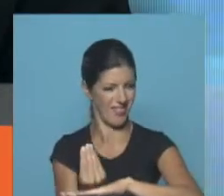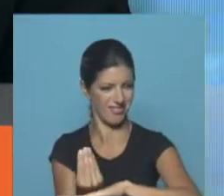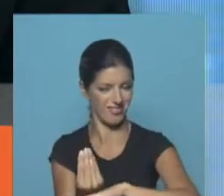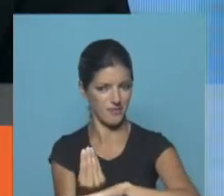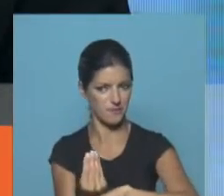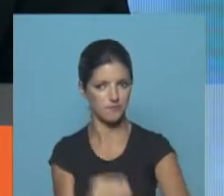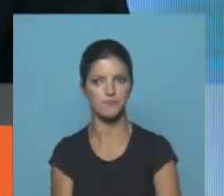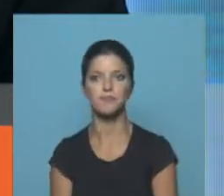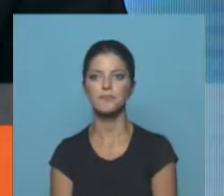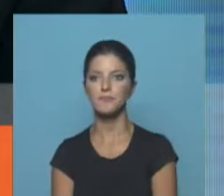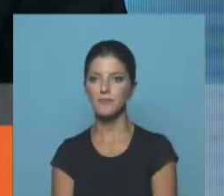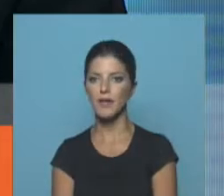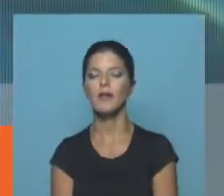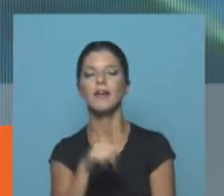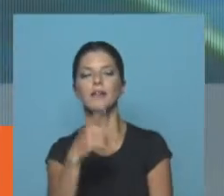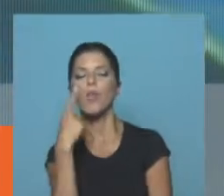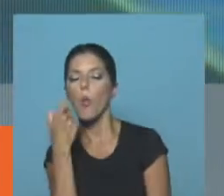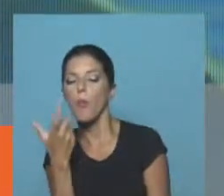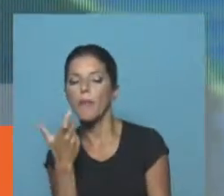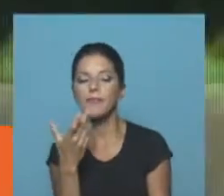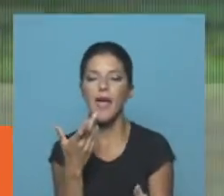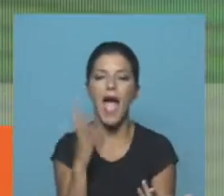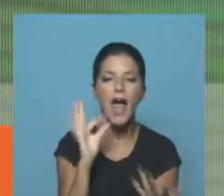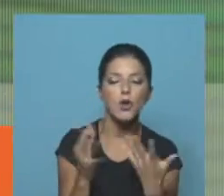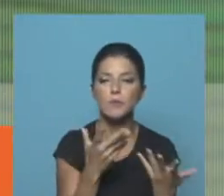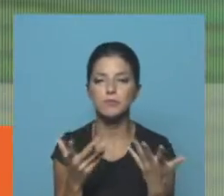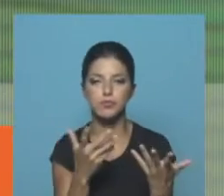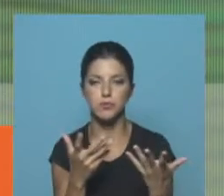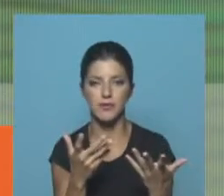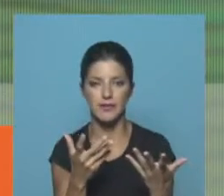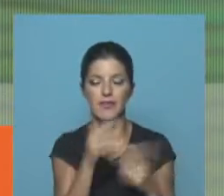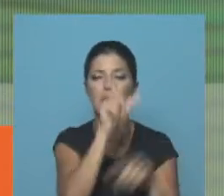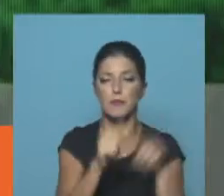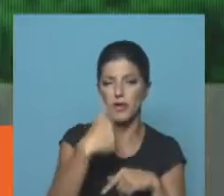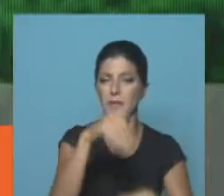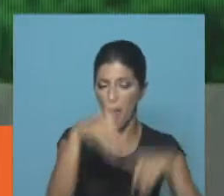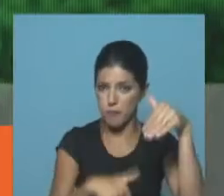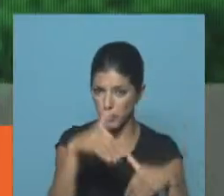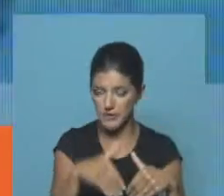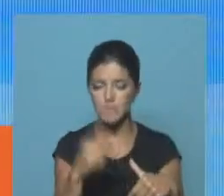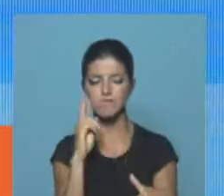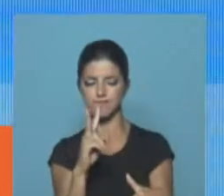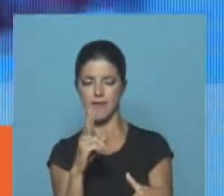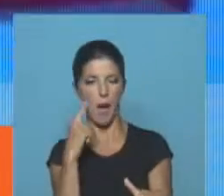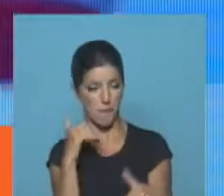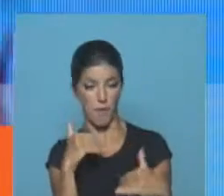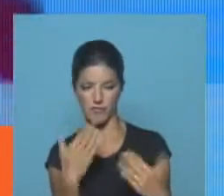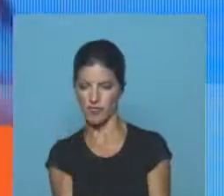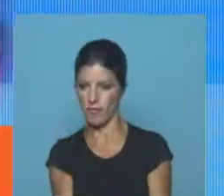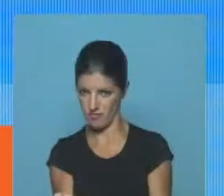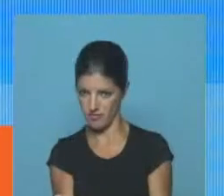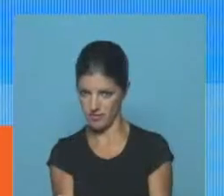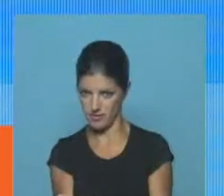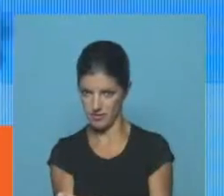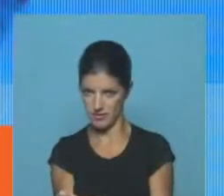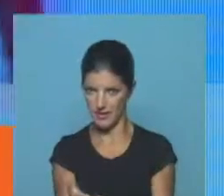descubrir, de ver un nervio ahí en una parte dura del electorado de Estados Unidos y ese nervio lo sensibilizó.